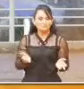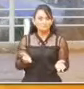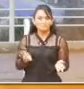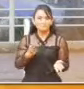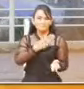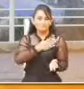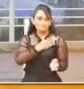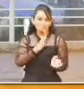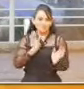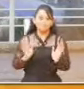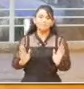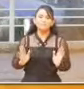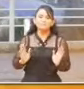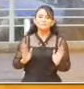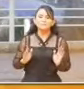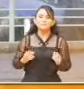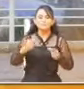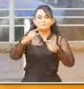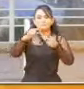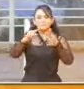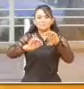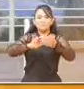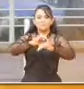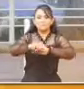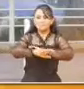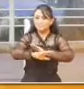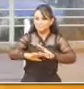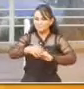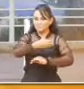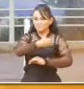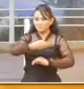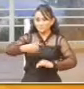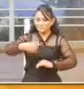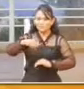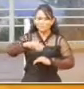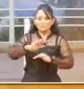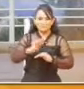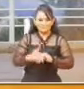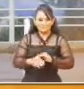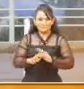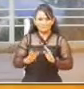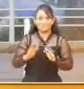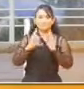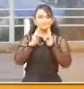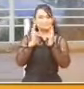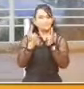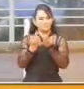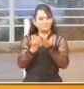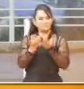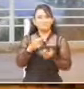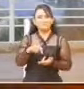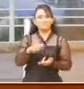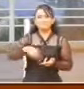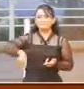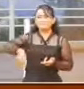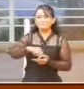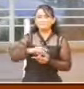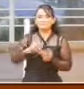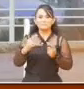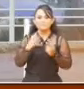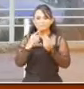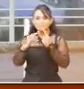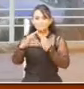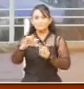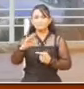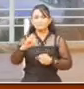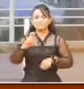bueno, habiéndose desahogado los puntos previstos en el orden del día de esta sesión ordinaria de Cabildo,